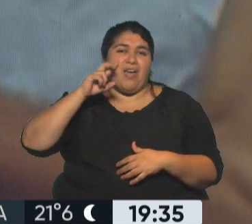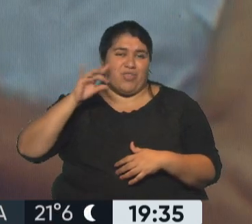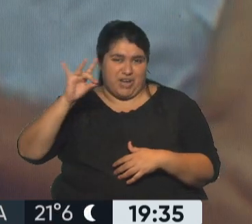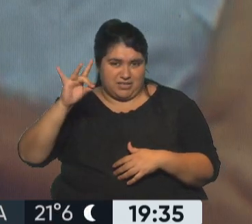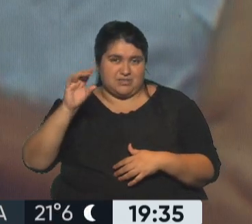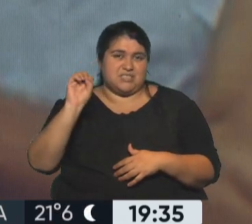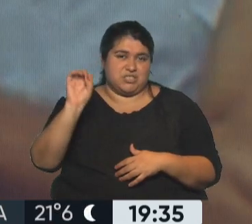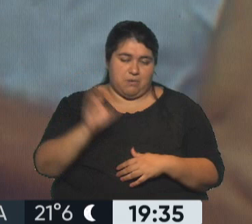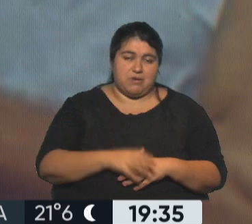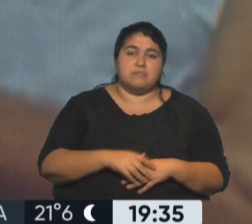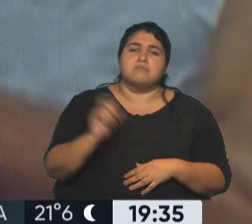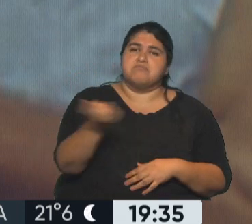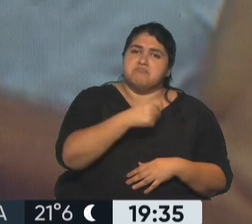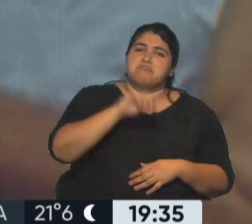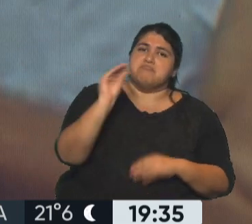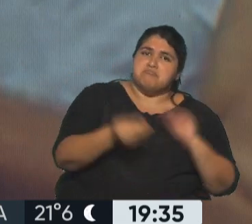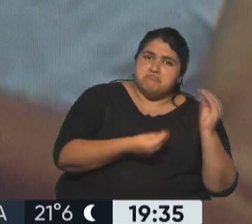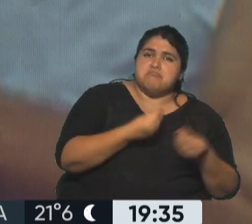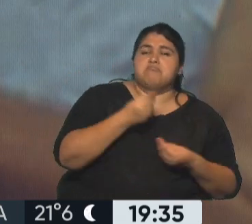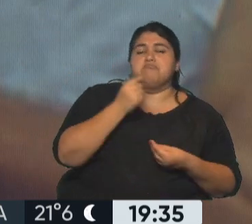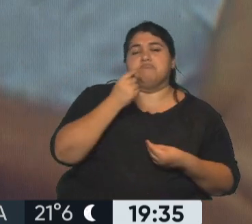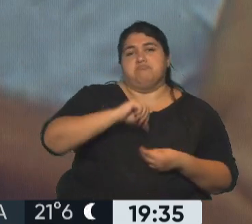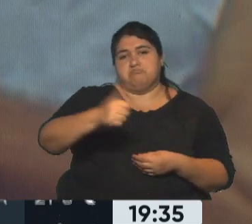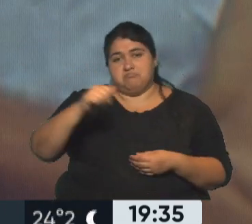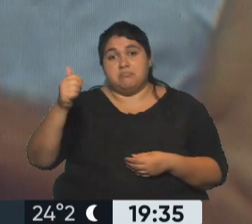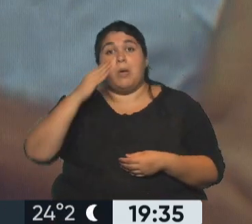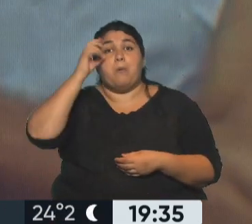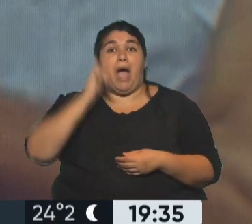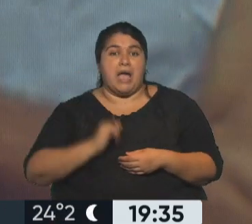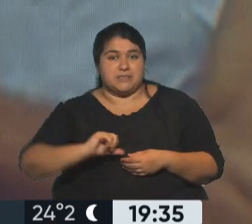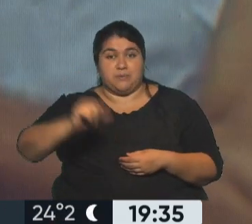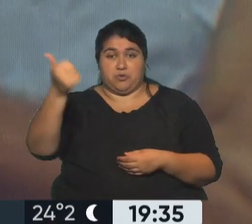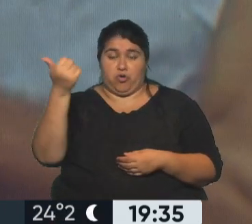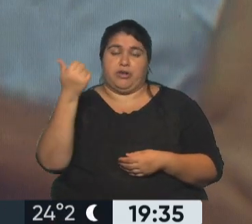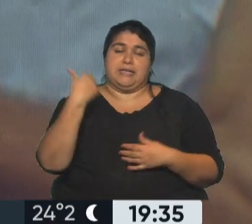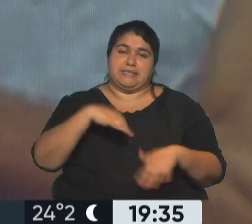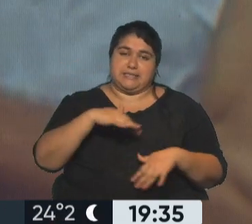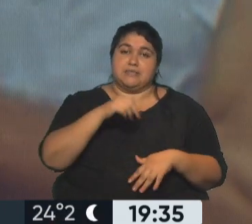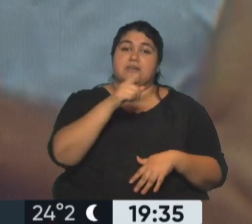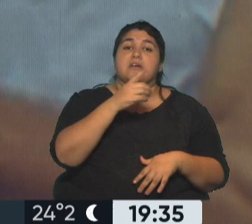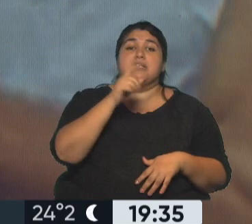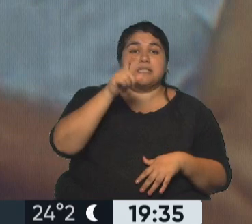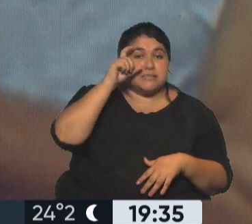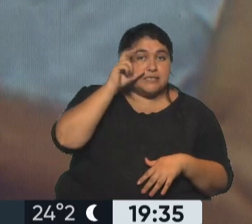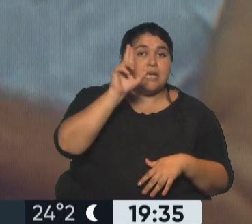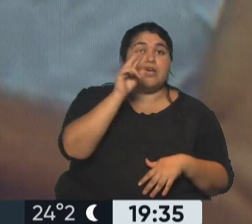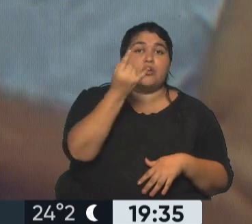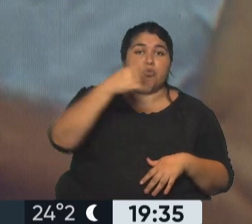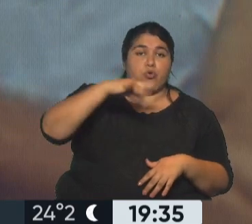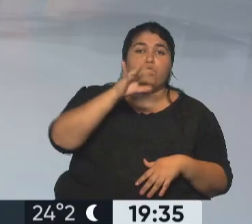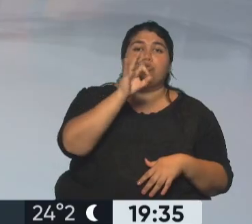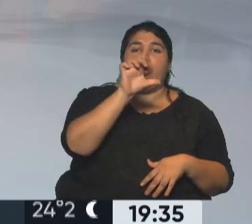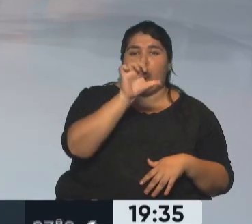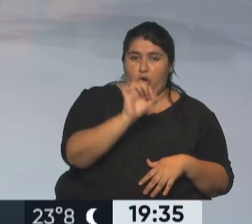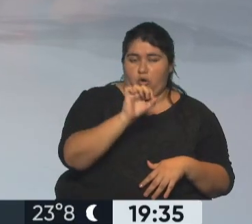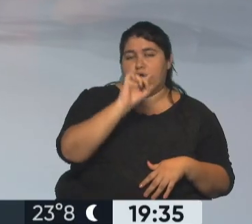con derrotas y victorias argentinas. La victoria tiene que ver con Seba Báez, se nos cae un gran candidato, Fran Cerúndolo, bueno, lo sorprende Pedro Cachín, sí,